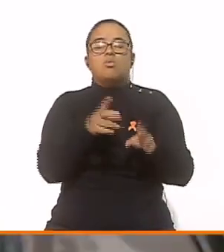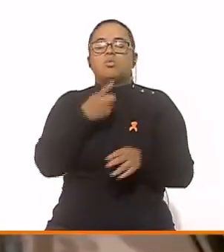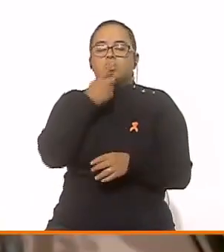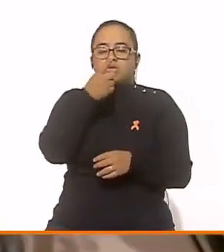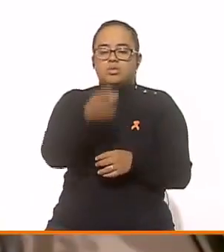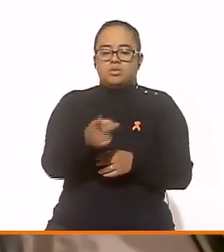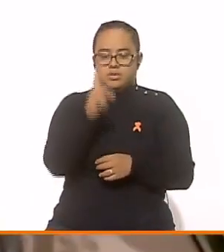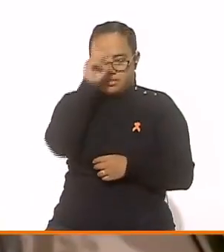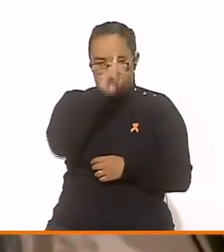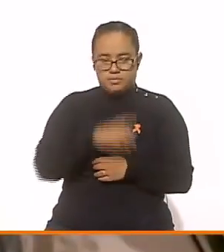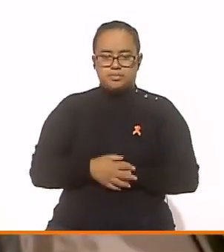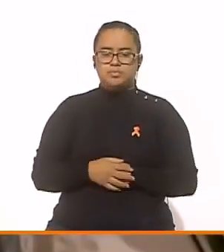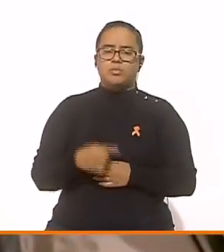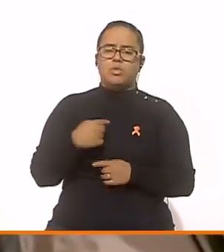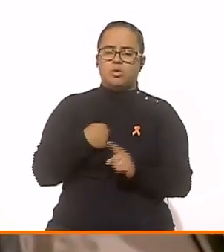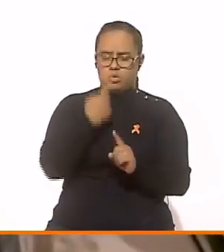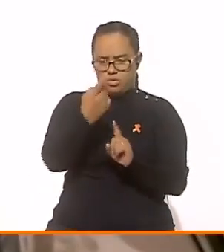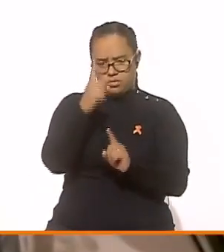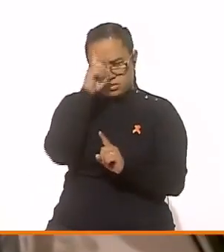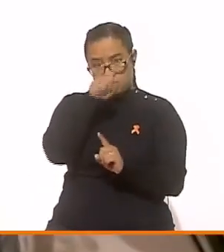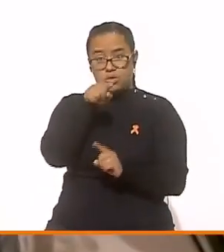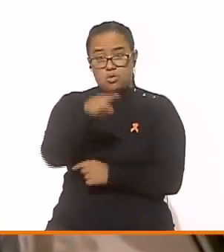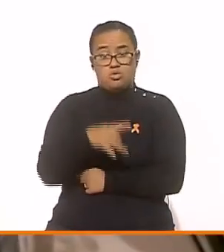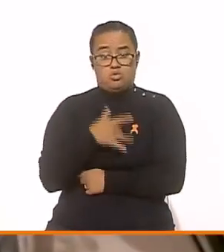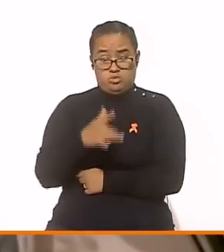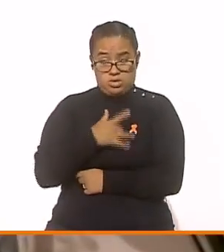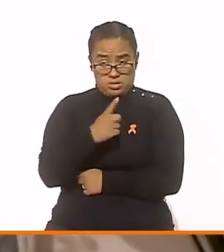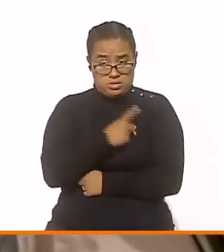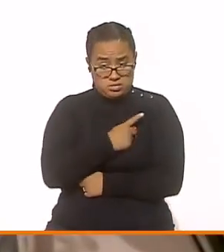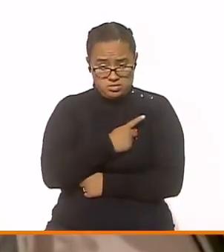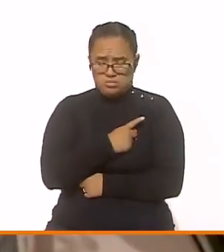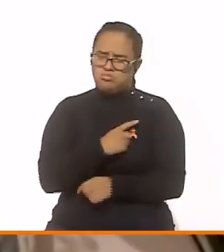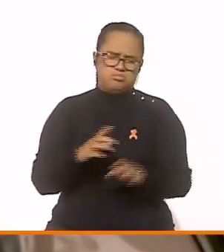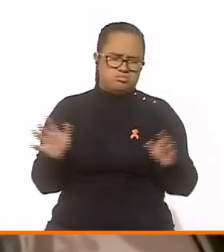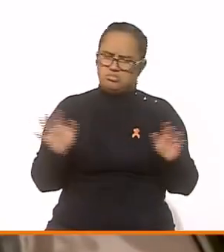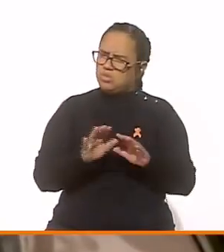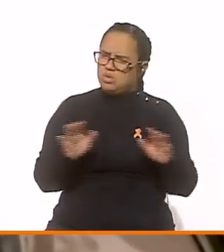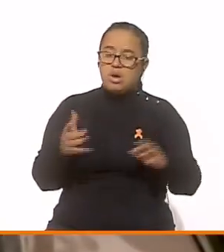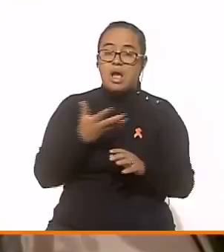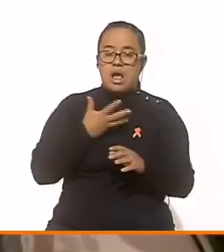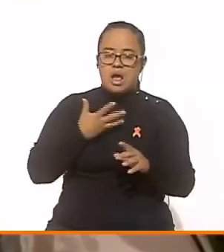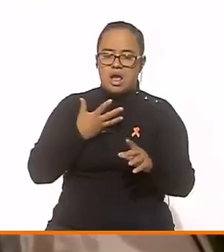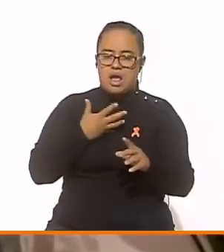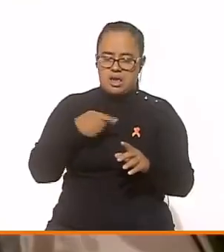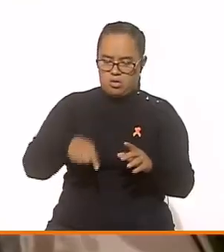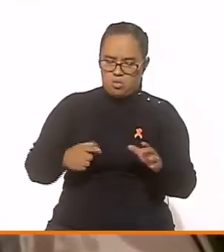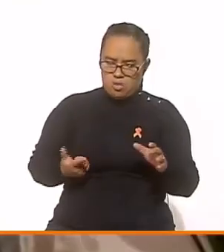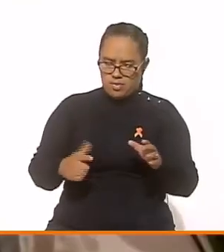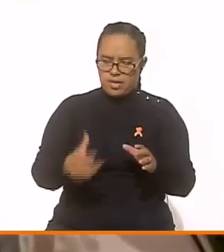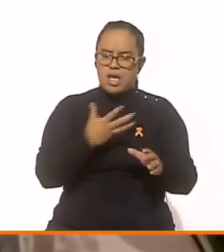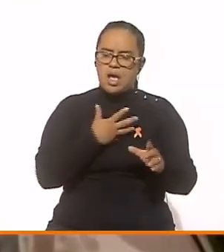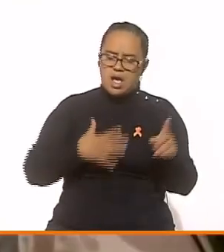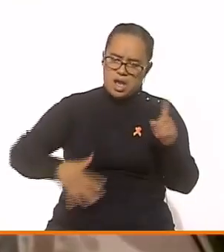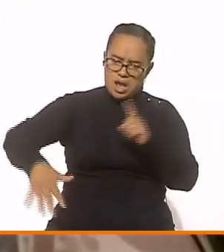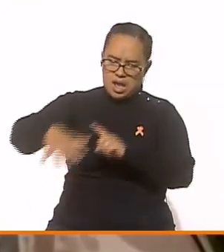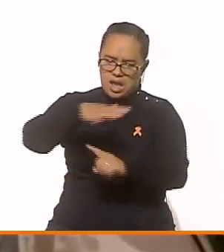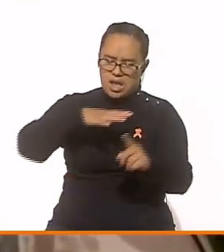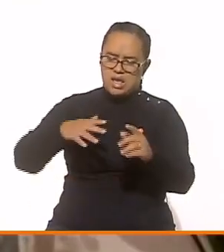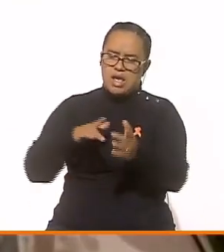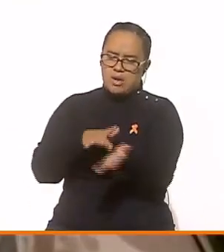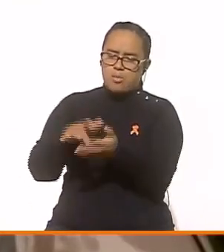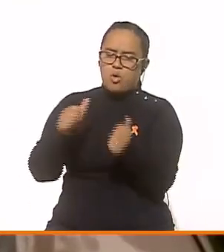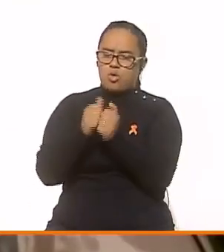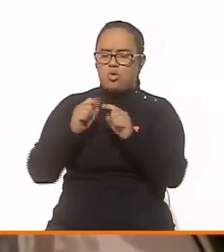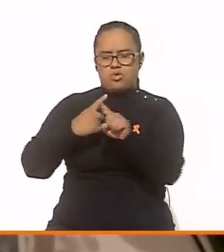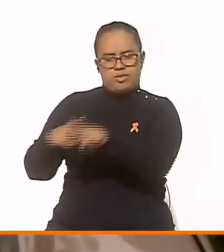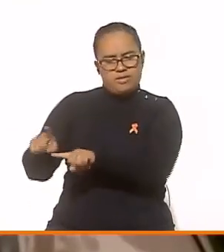le diría que no está solo, yo le diría que cuenta con una red de apoyo en su estado, por supuesto, con las Claro. organizaciones de la